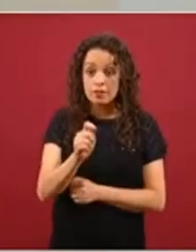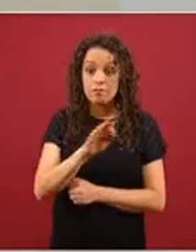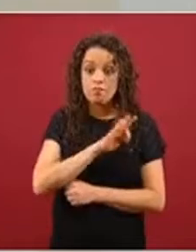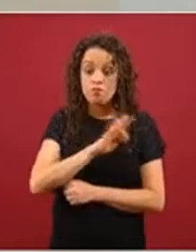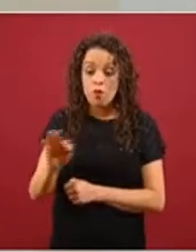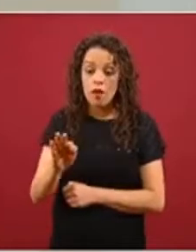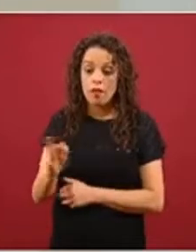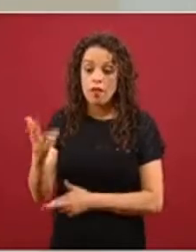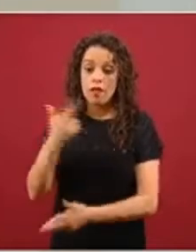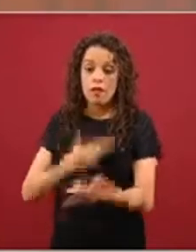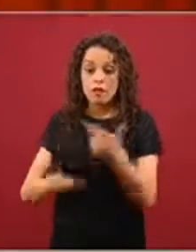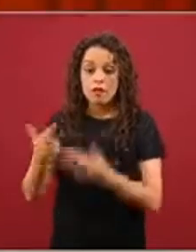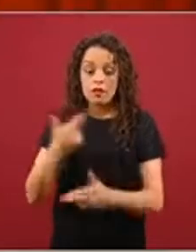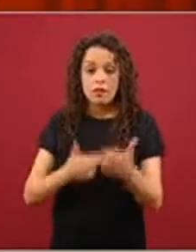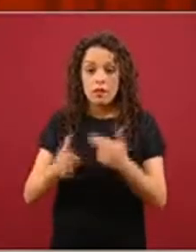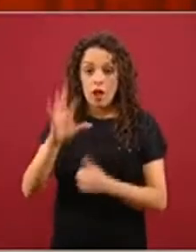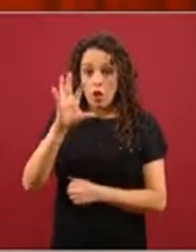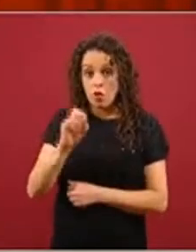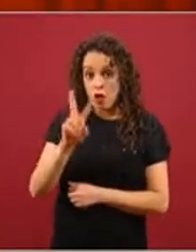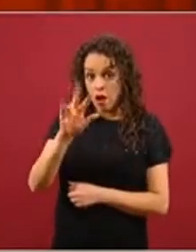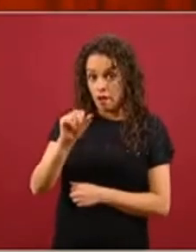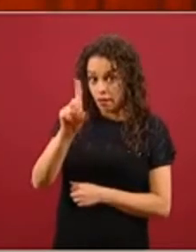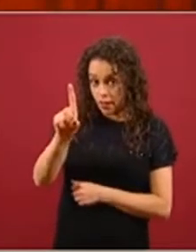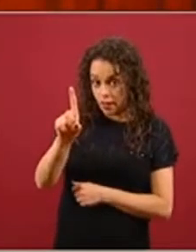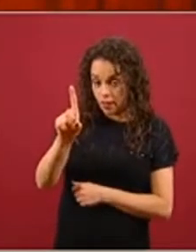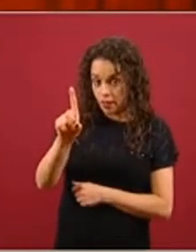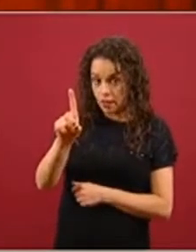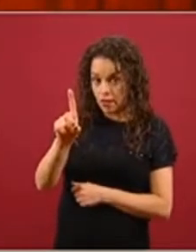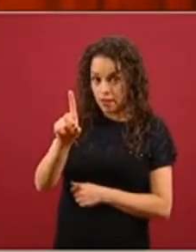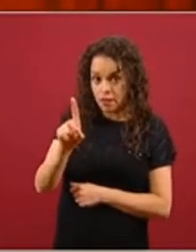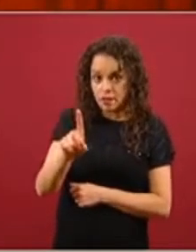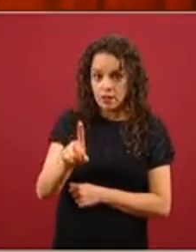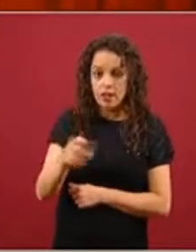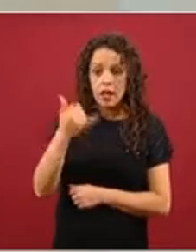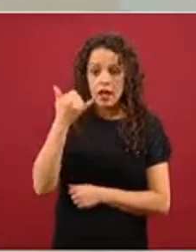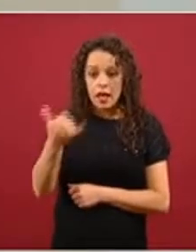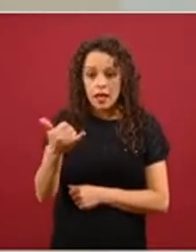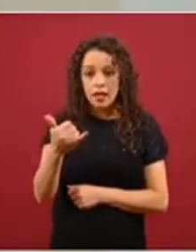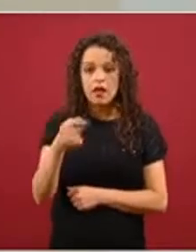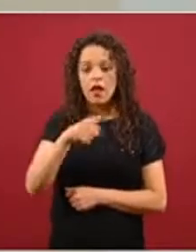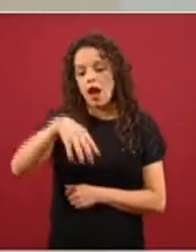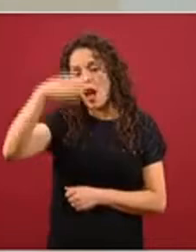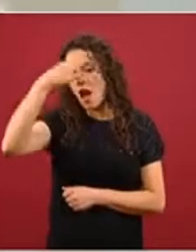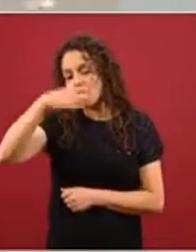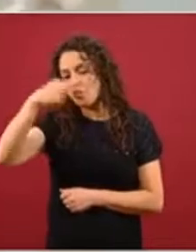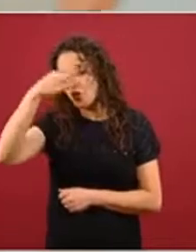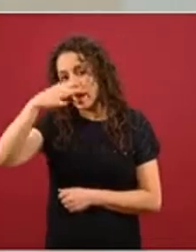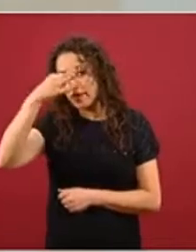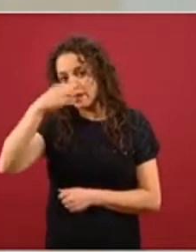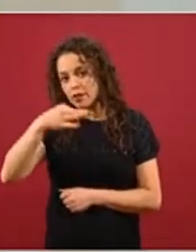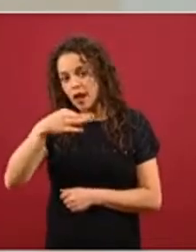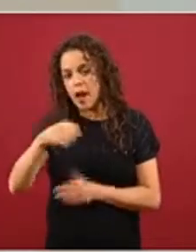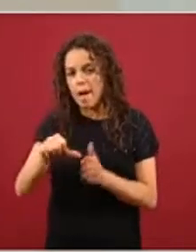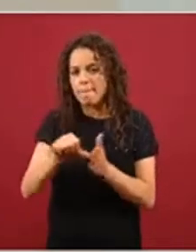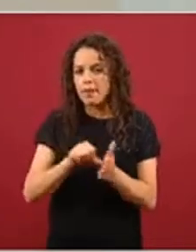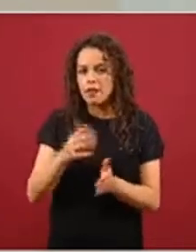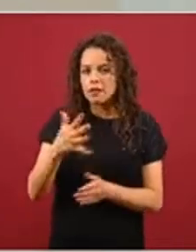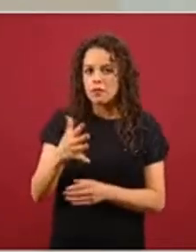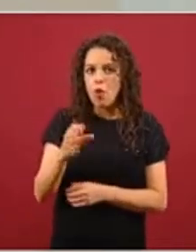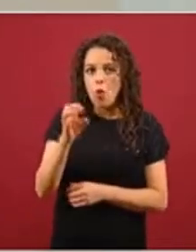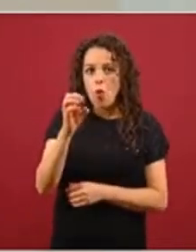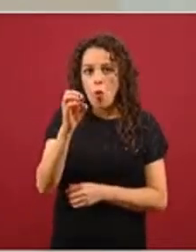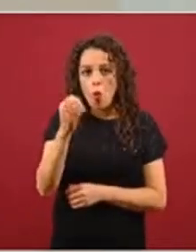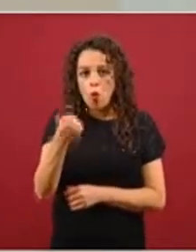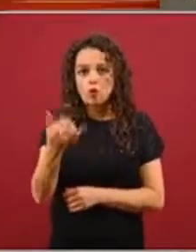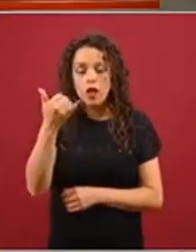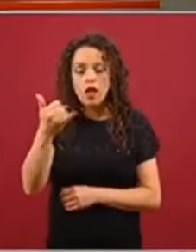una situación muy probable, casi cierta, que vendrá la influenza entre octubre y abril del